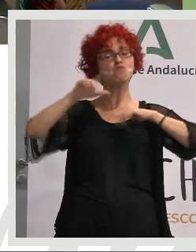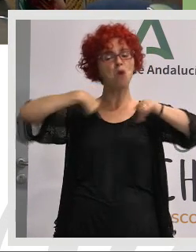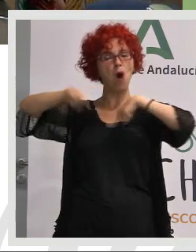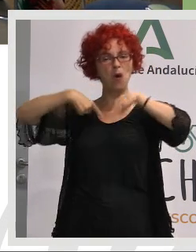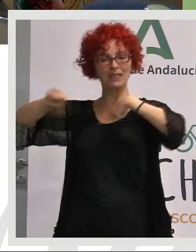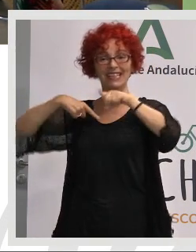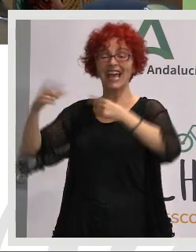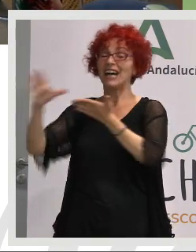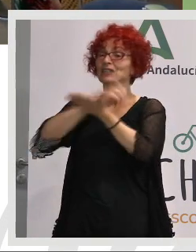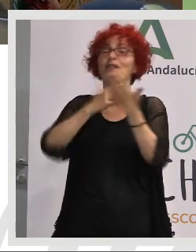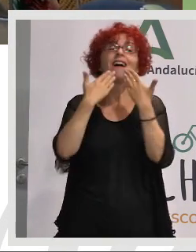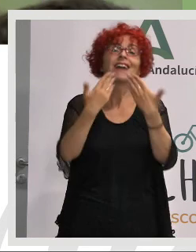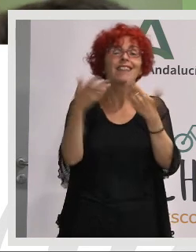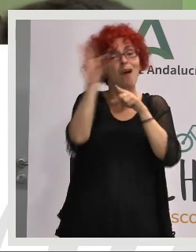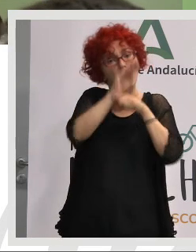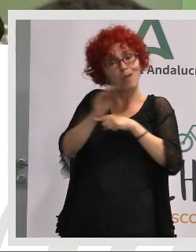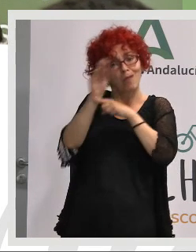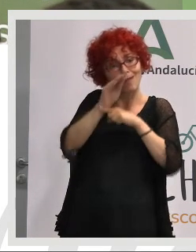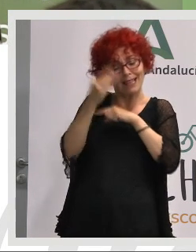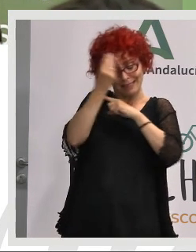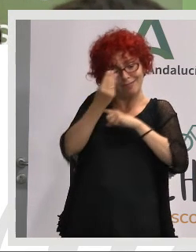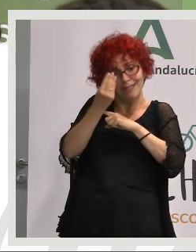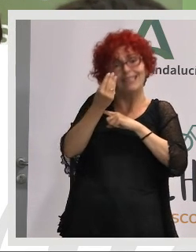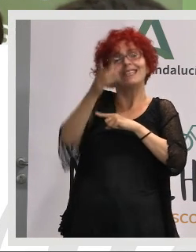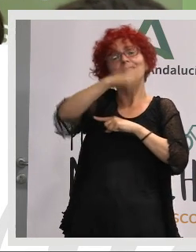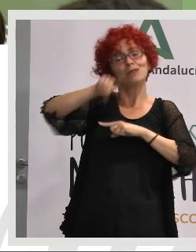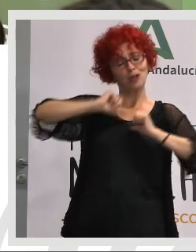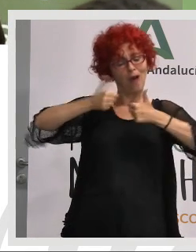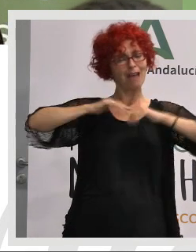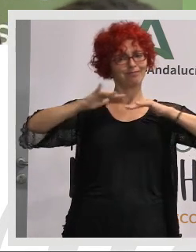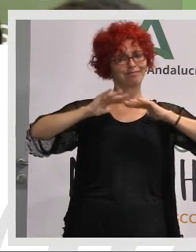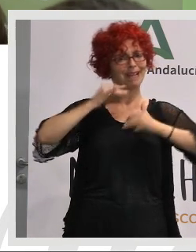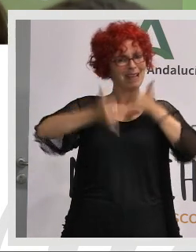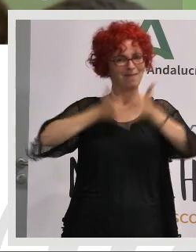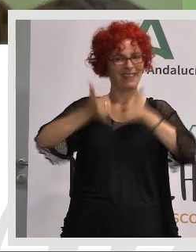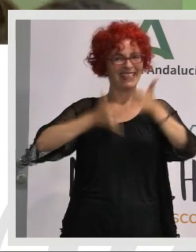bueno, pues cuídense mucho, cuiden el entorno y pónganse en marcha. Nos vemos el año que viene.